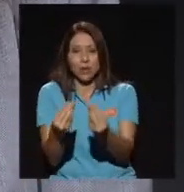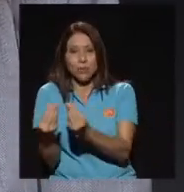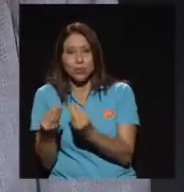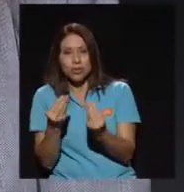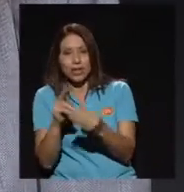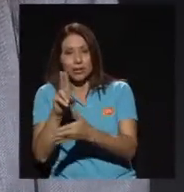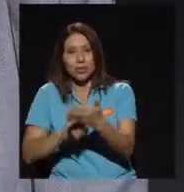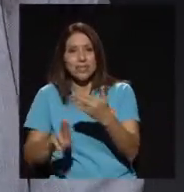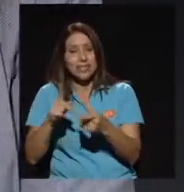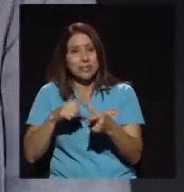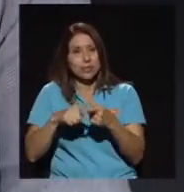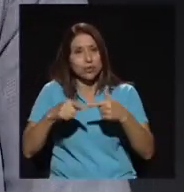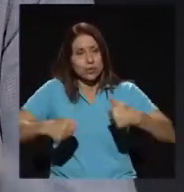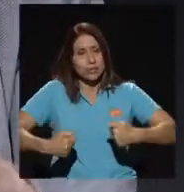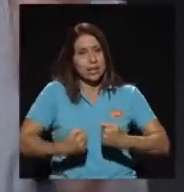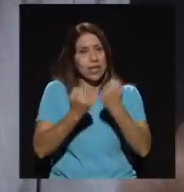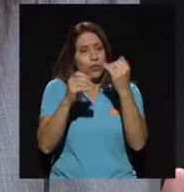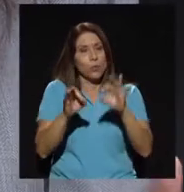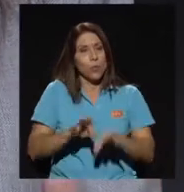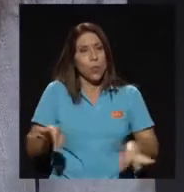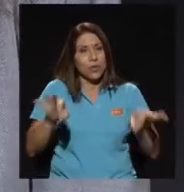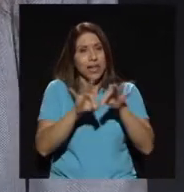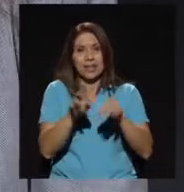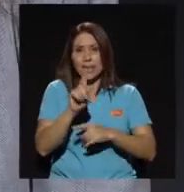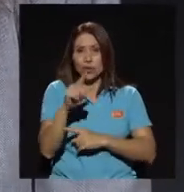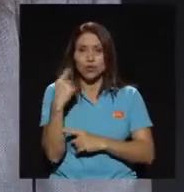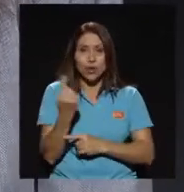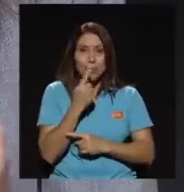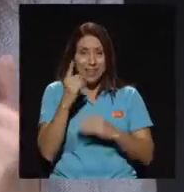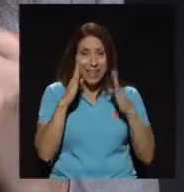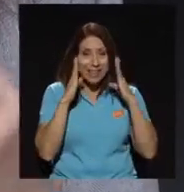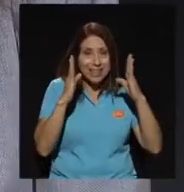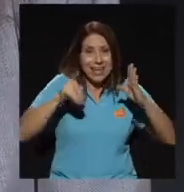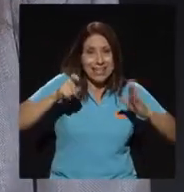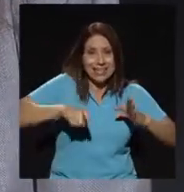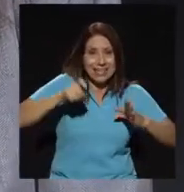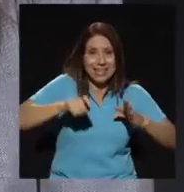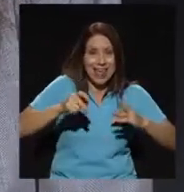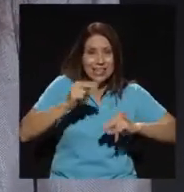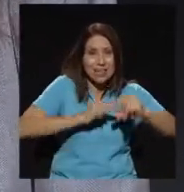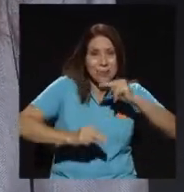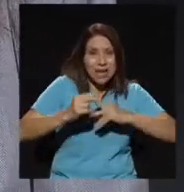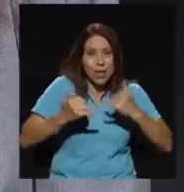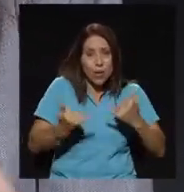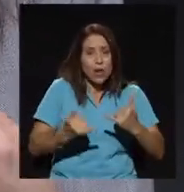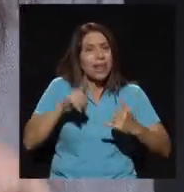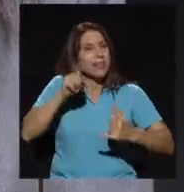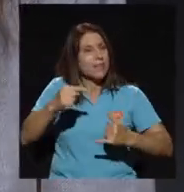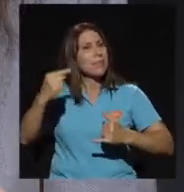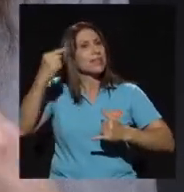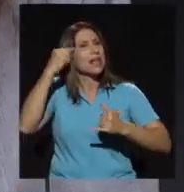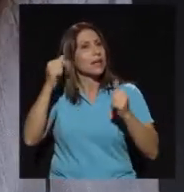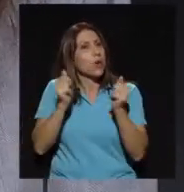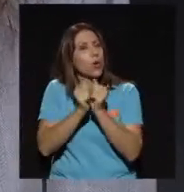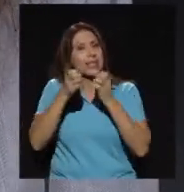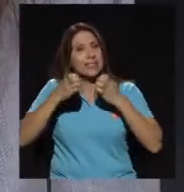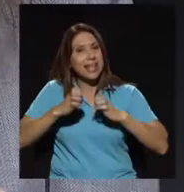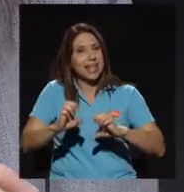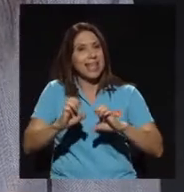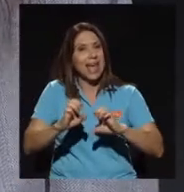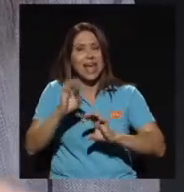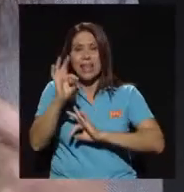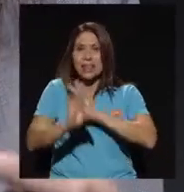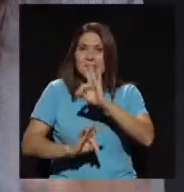muy importante, porque no es solamente atender necesidades del mercado de hoy, sino darle una pensada estratégica al tipo de impacto que